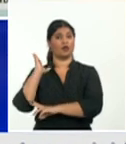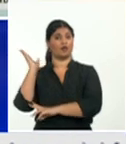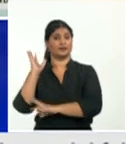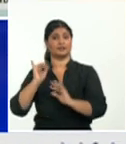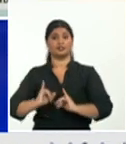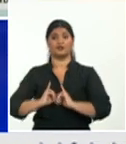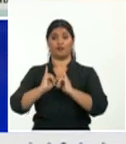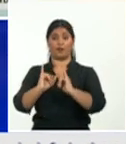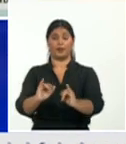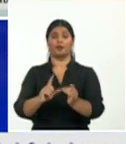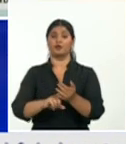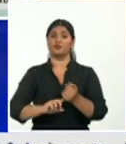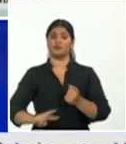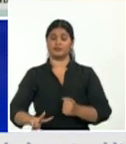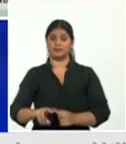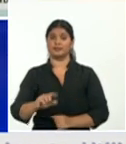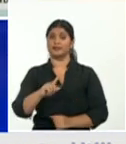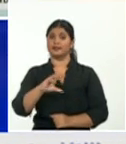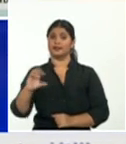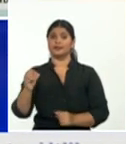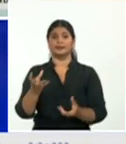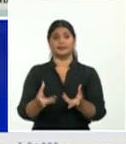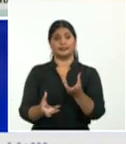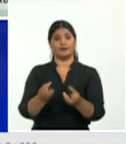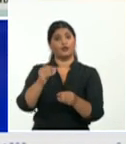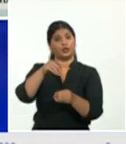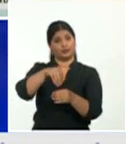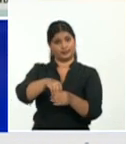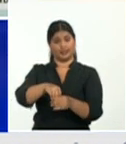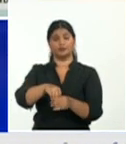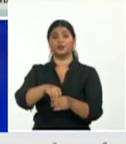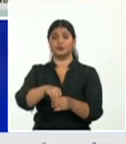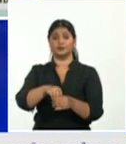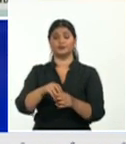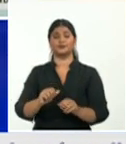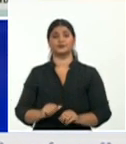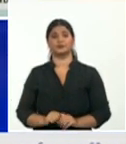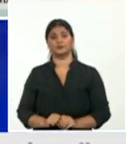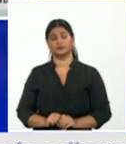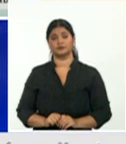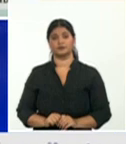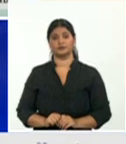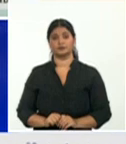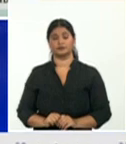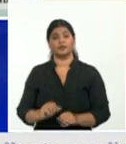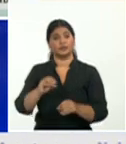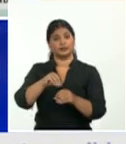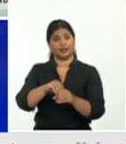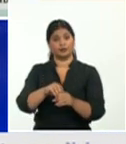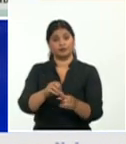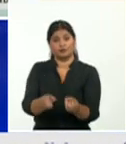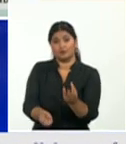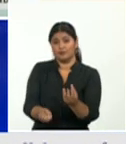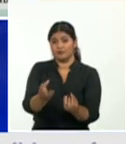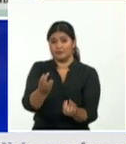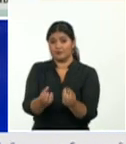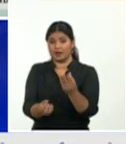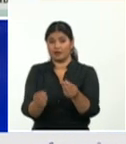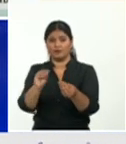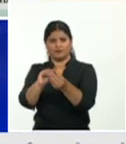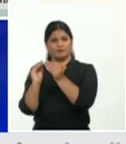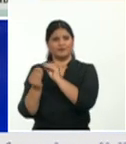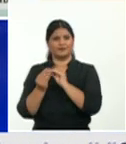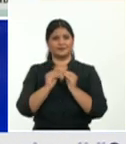de Cienfuegos, que están enfrentando allí transmisión comunitaria, pues se incorpora a